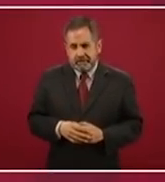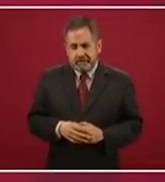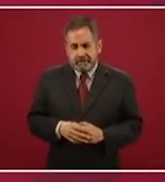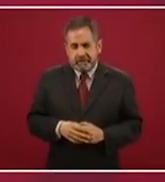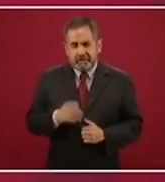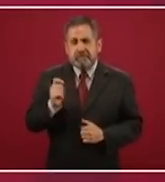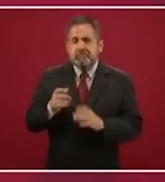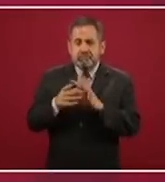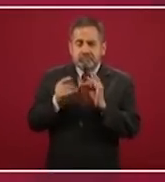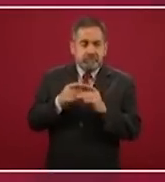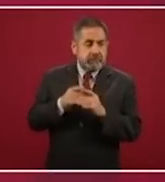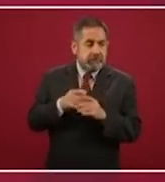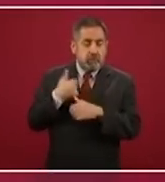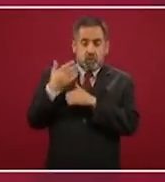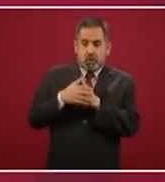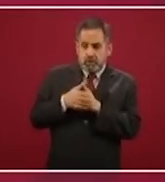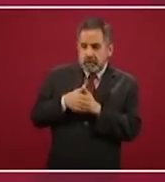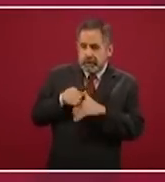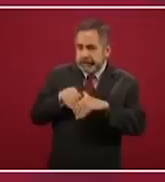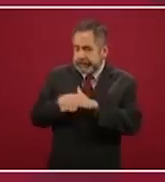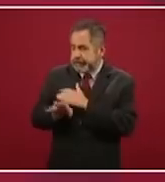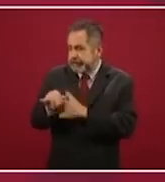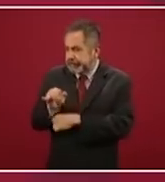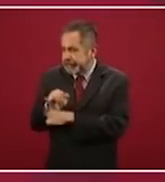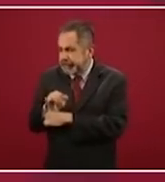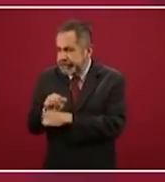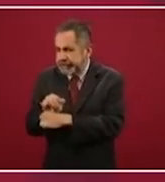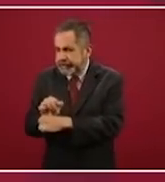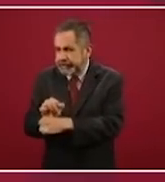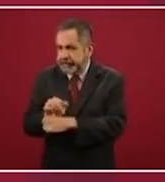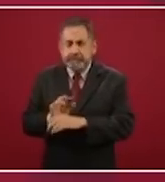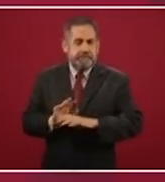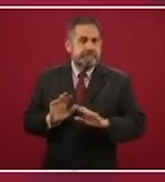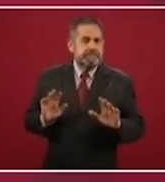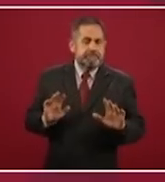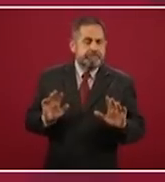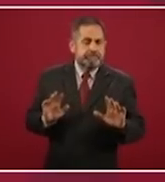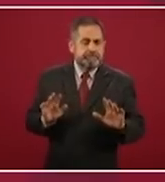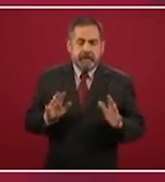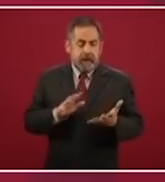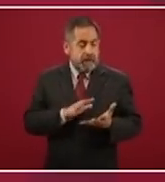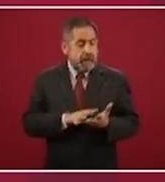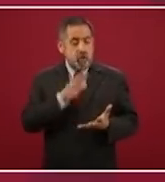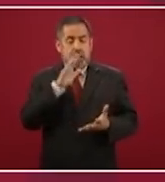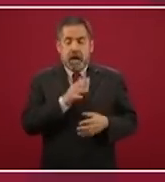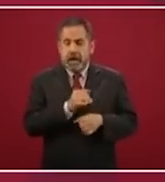las inspecciones, la mayor parte de las inspecciones